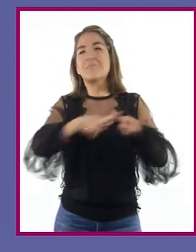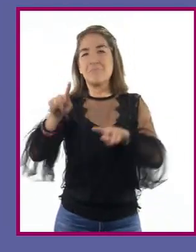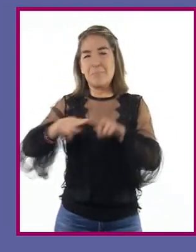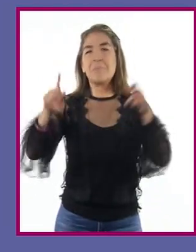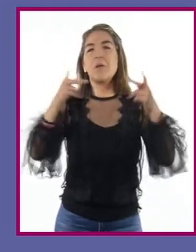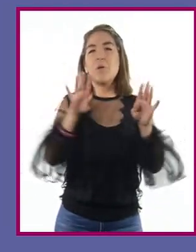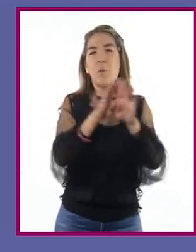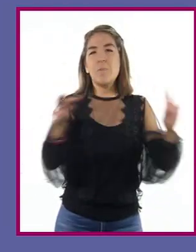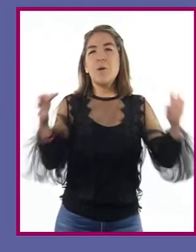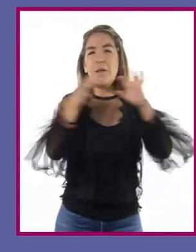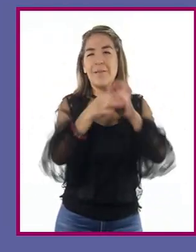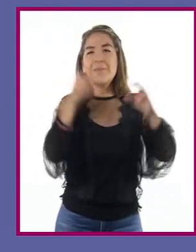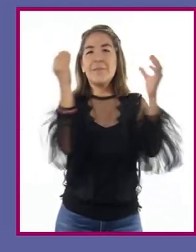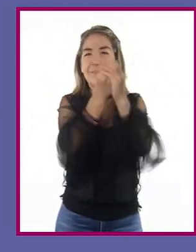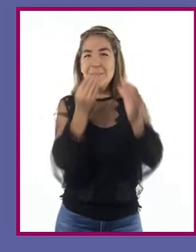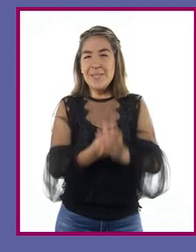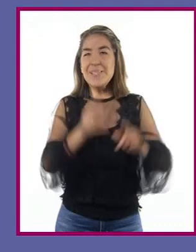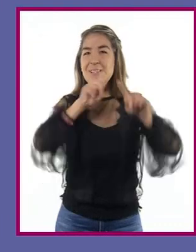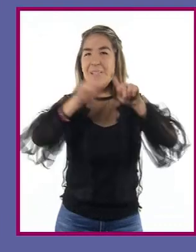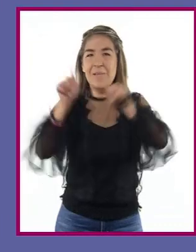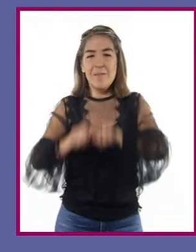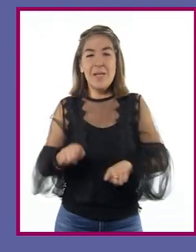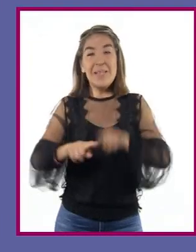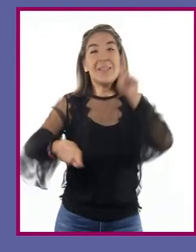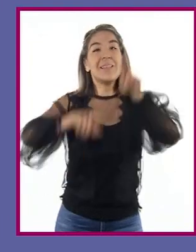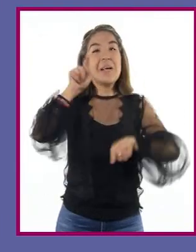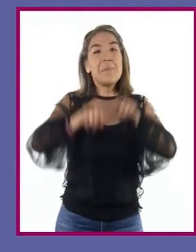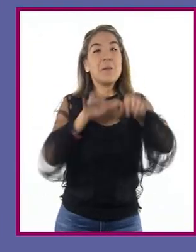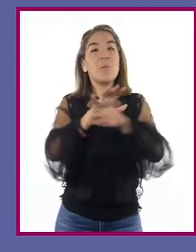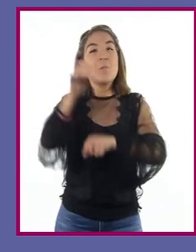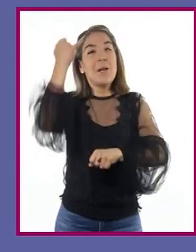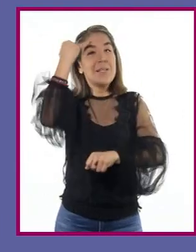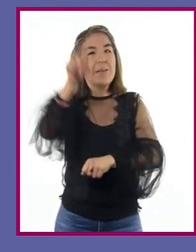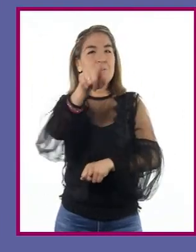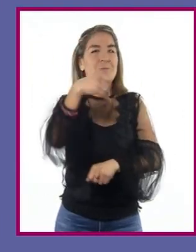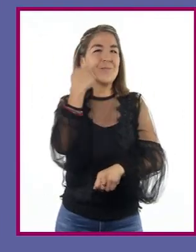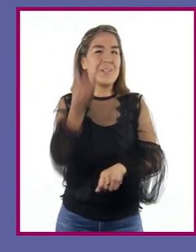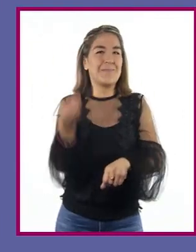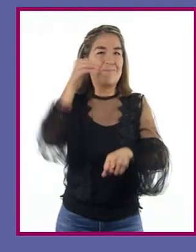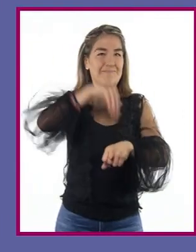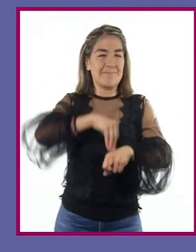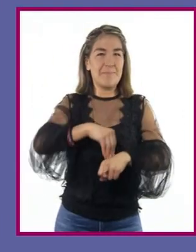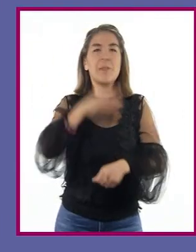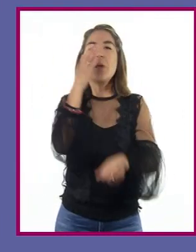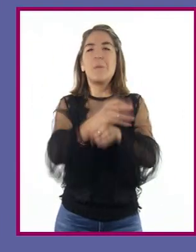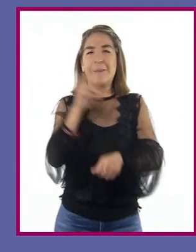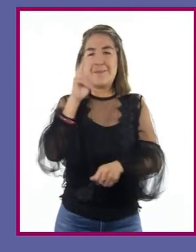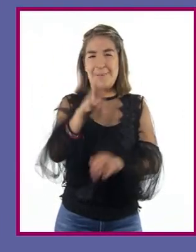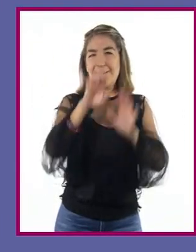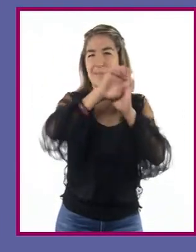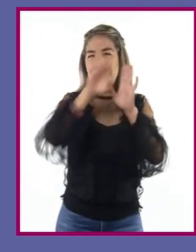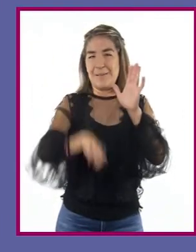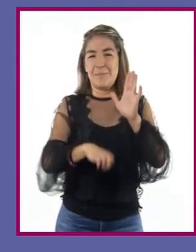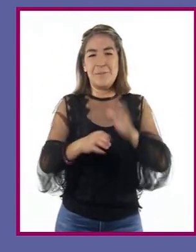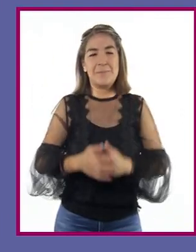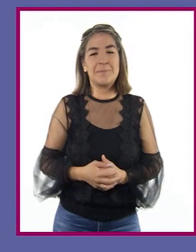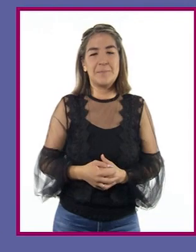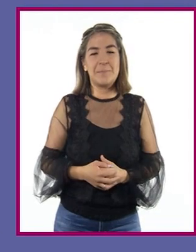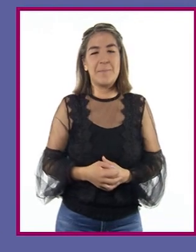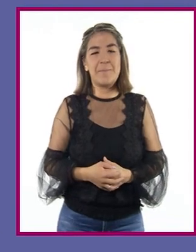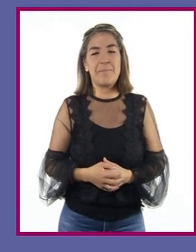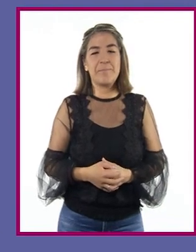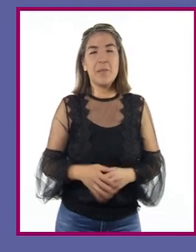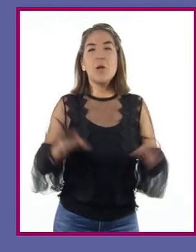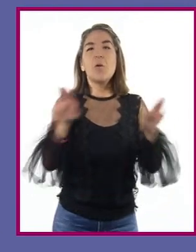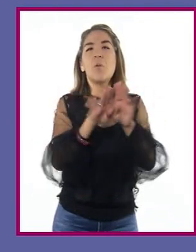se clasifican en diferentes tipos, dependiendo de las ideas que se quiera introducir. Veamos algunos ejemplos. Nexos